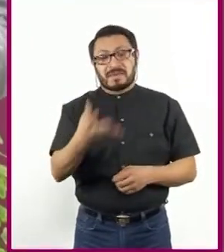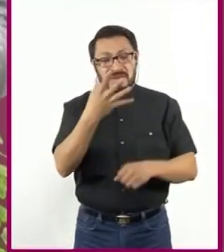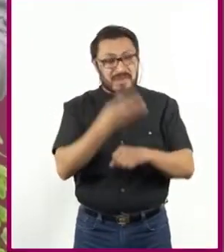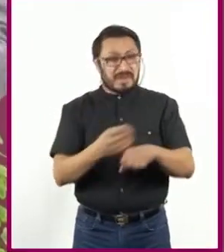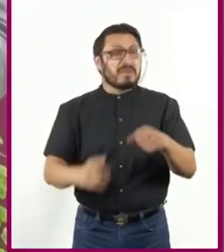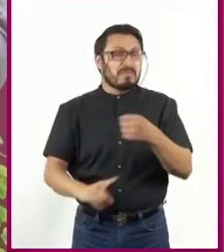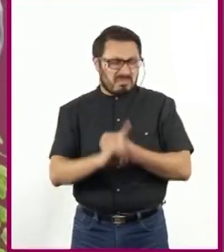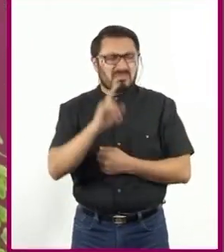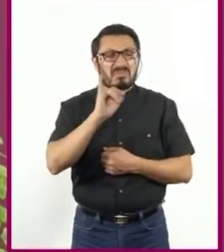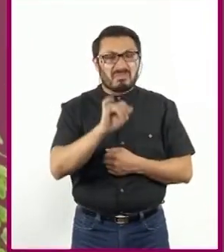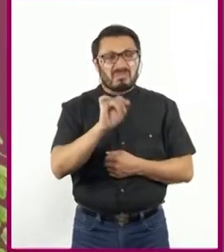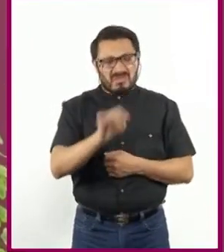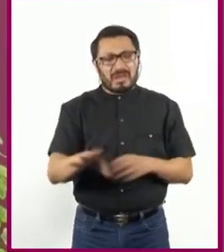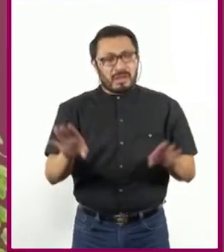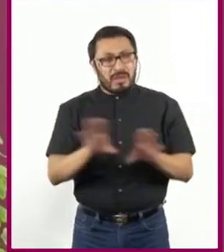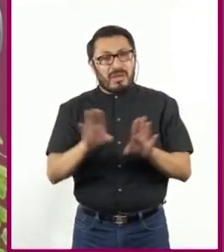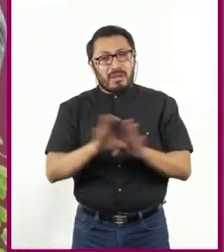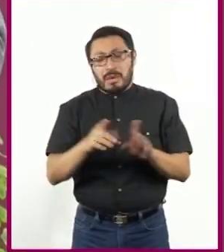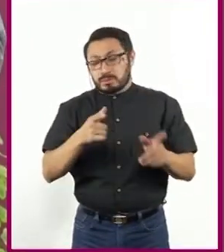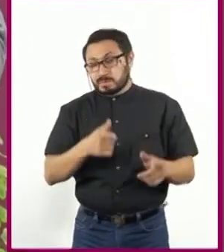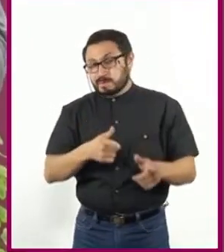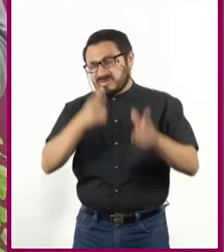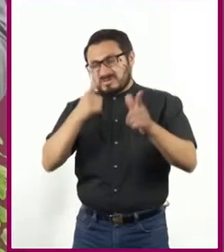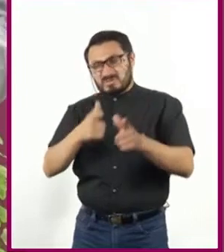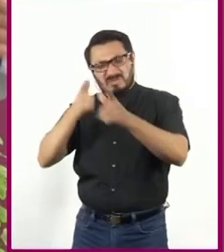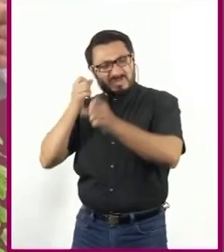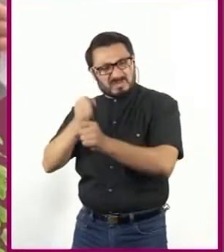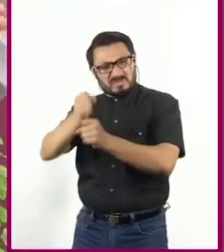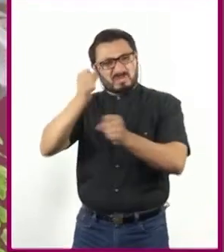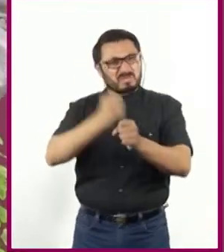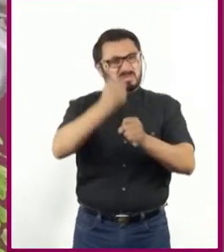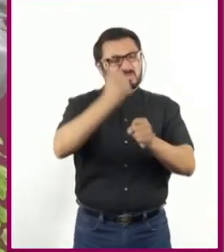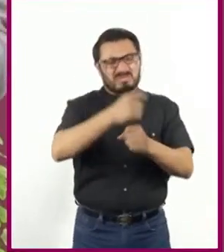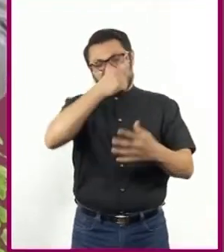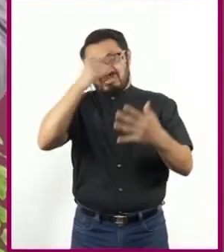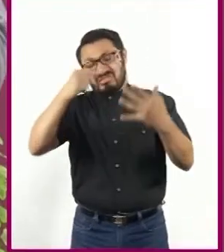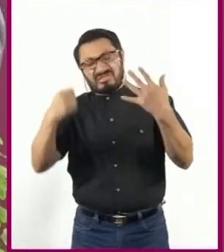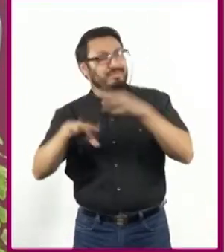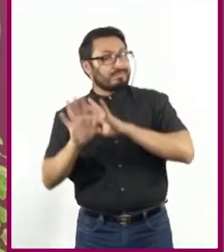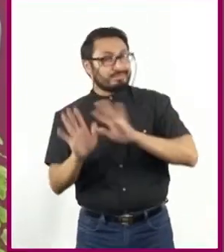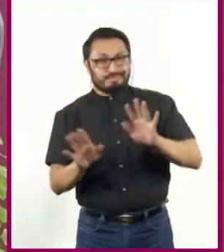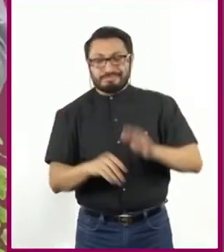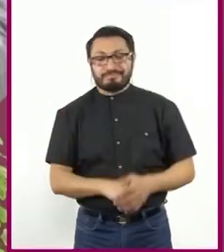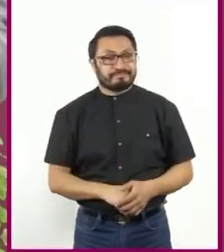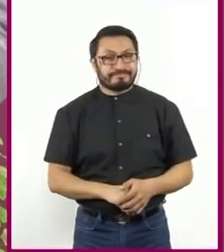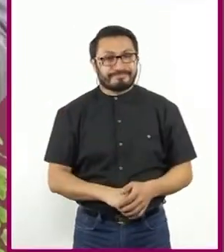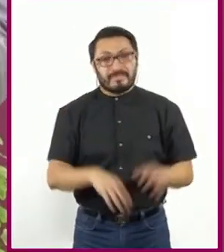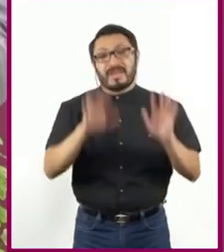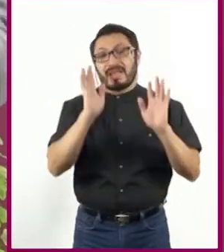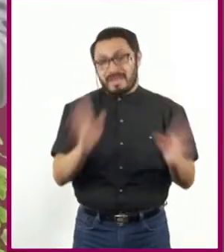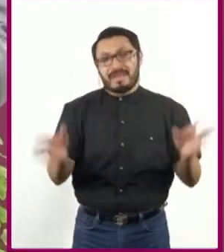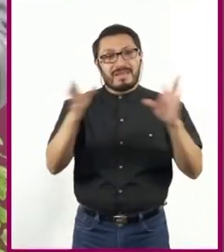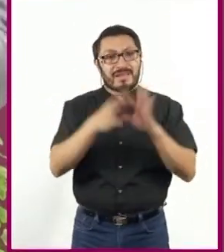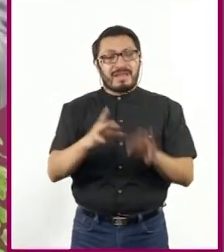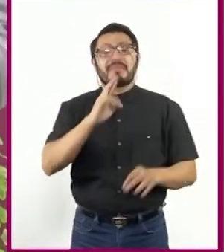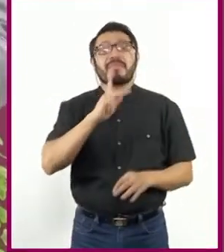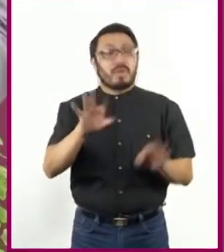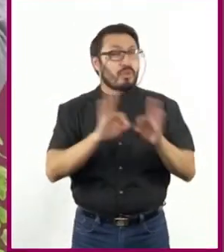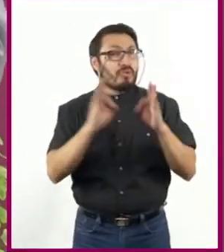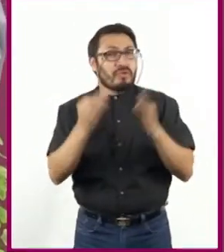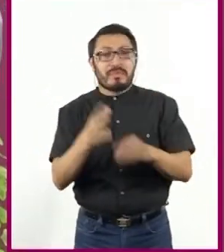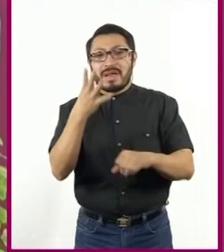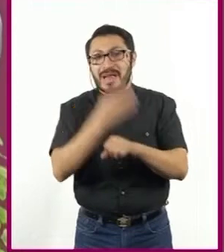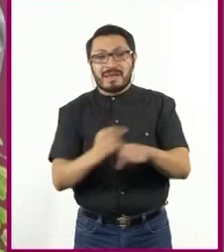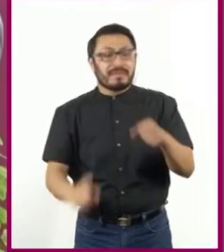cosas es con tiroteos, golpes, etc. Como hemos visto, hay una mejor vía para